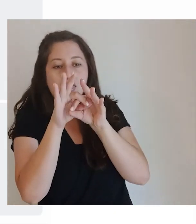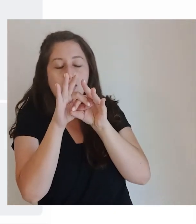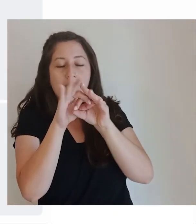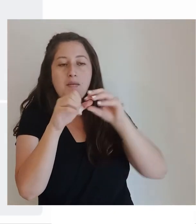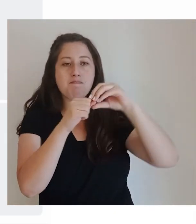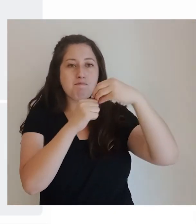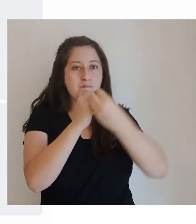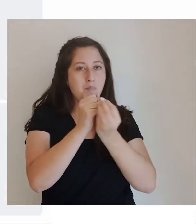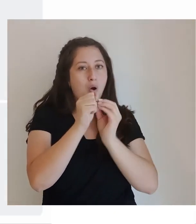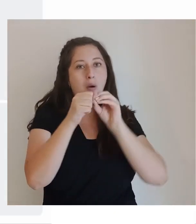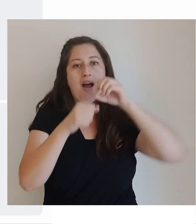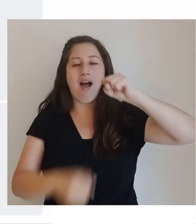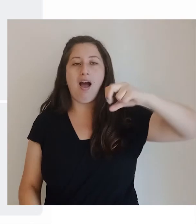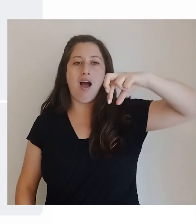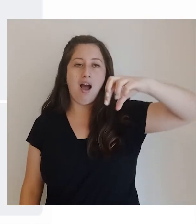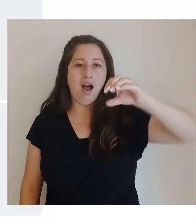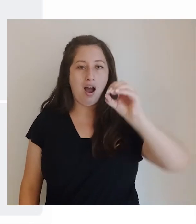molécula es apolar.